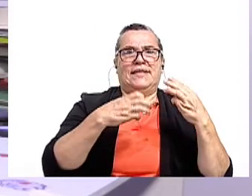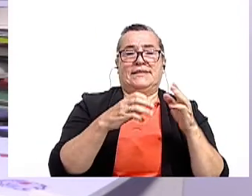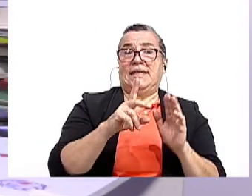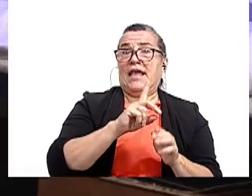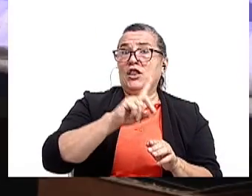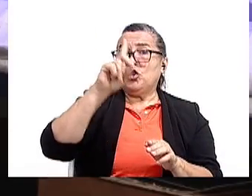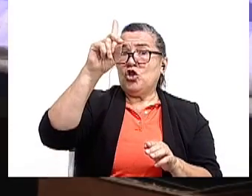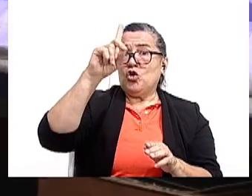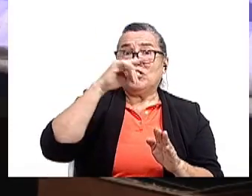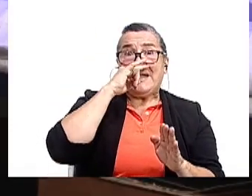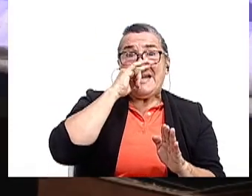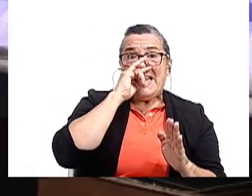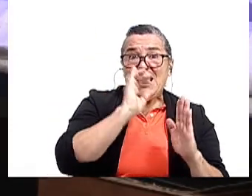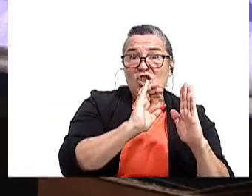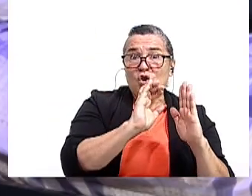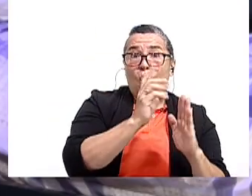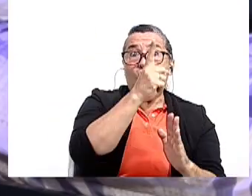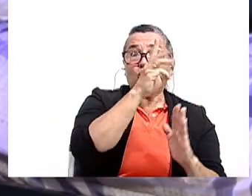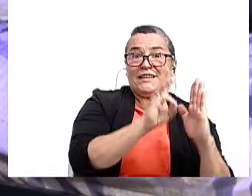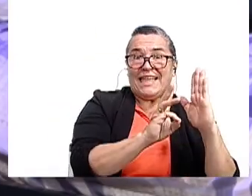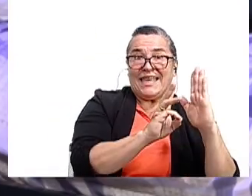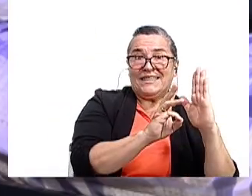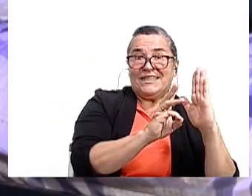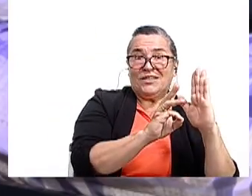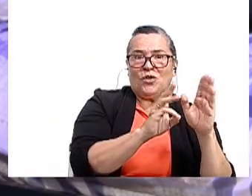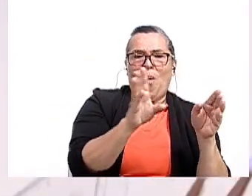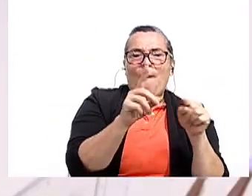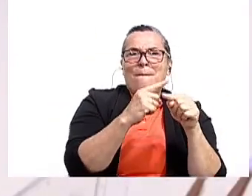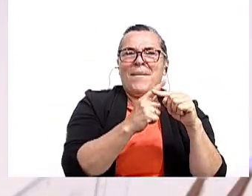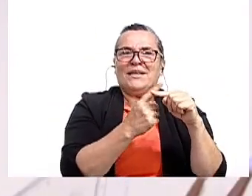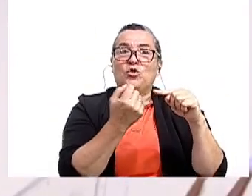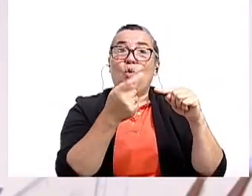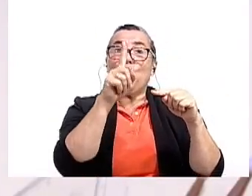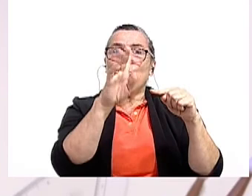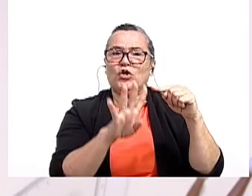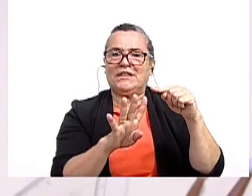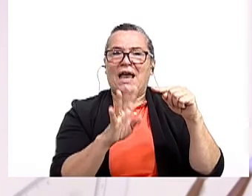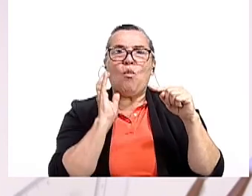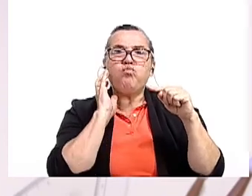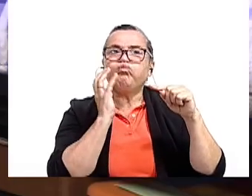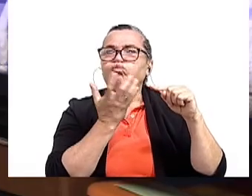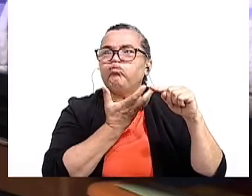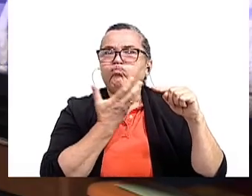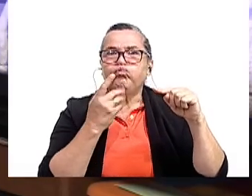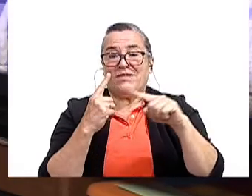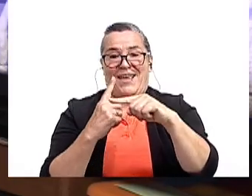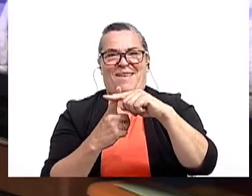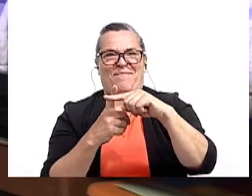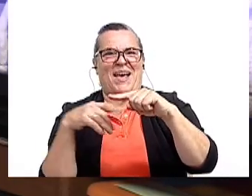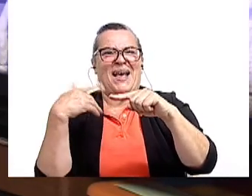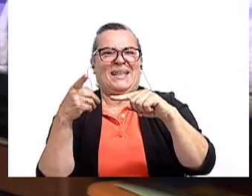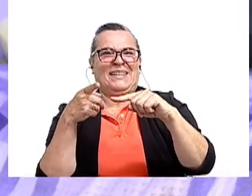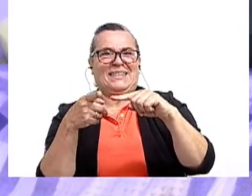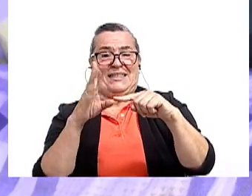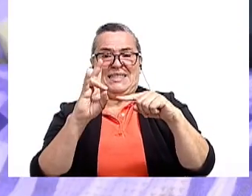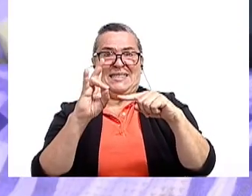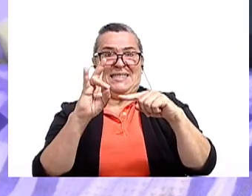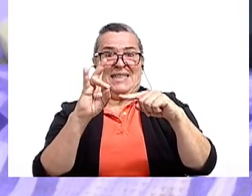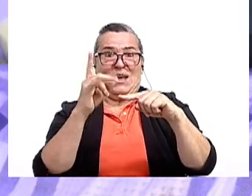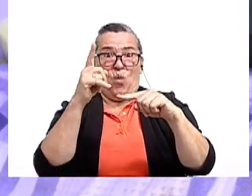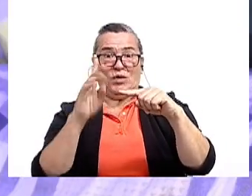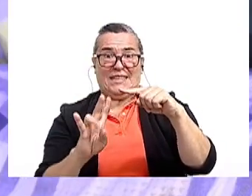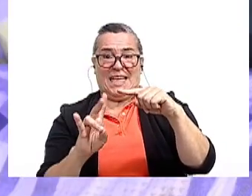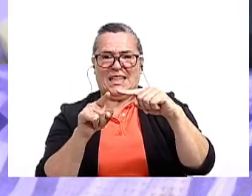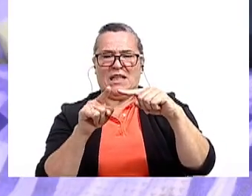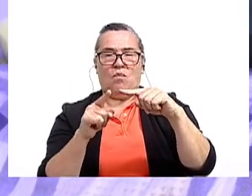permitió ser niño durante 1/6 de su vida. Luego de 1/12, la barba pobló sus mejillas. Después de 1/7, prendió